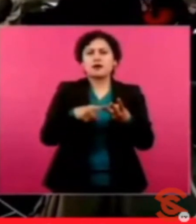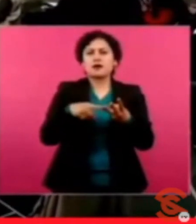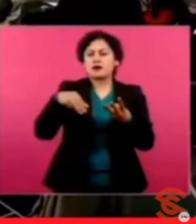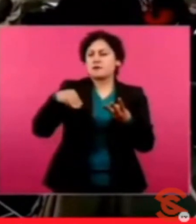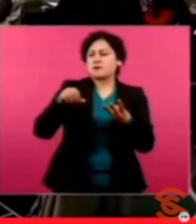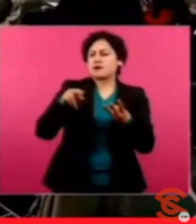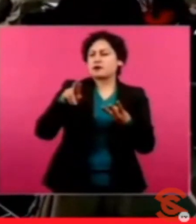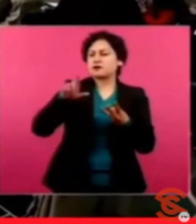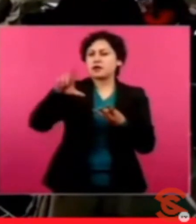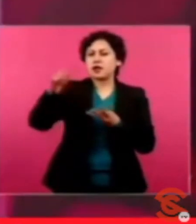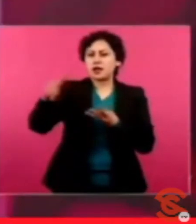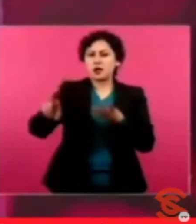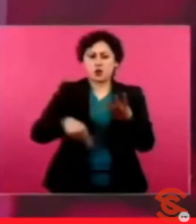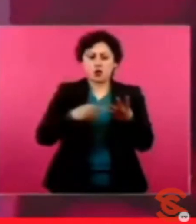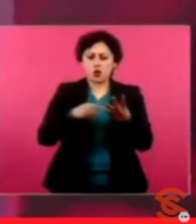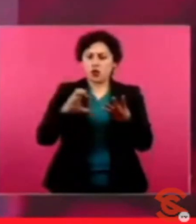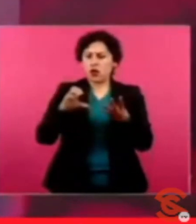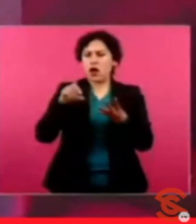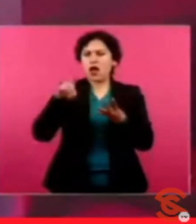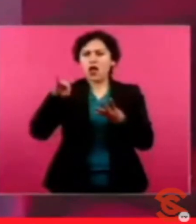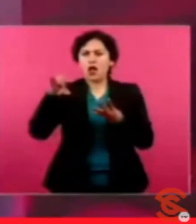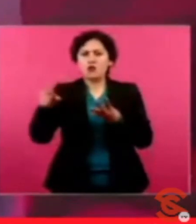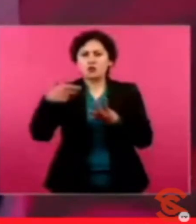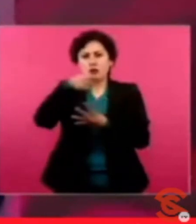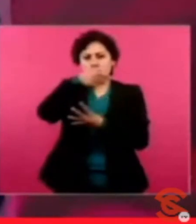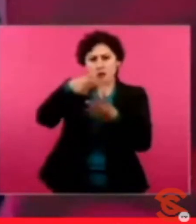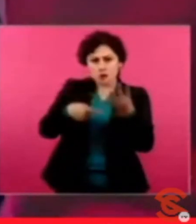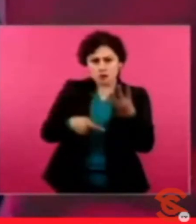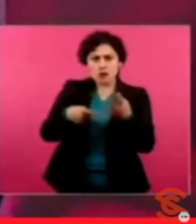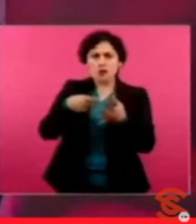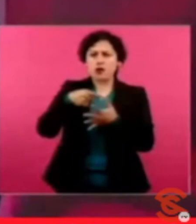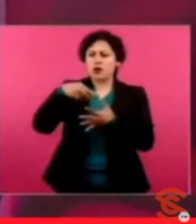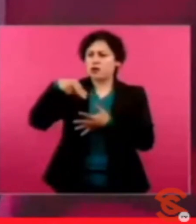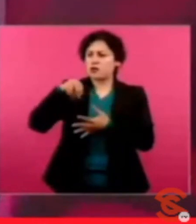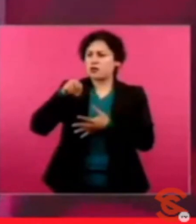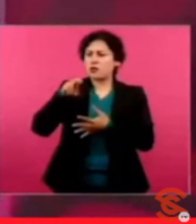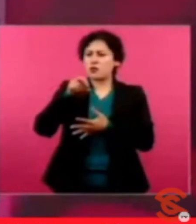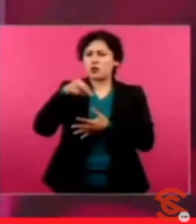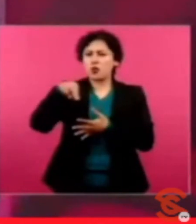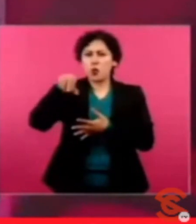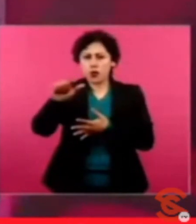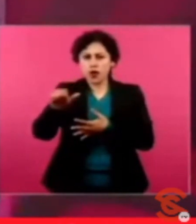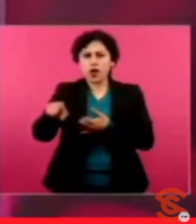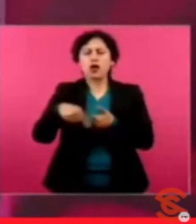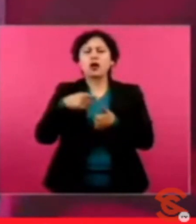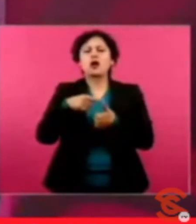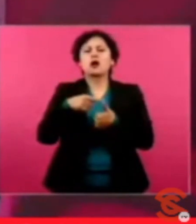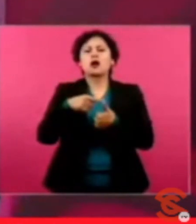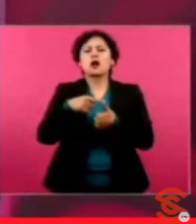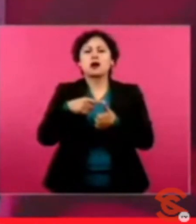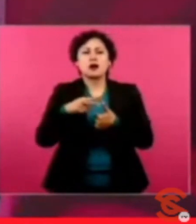Marcelo, Claudia, también Noroña,